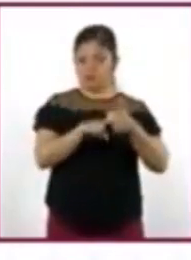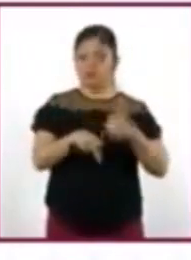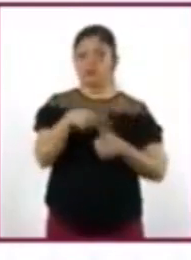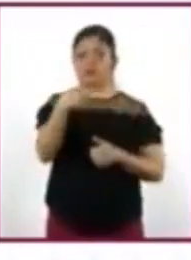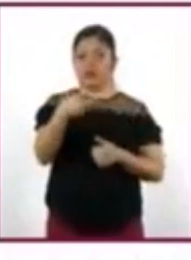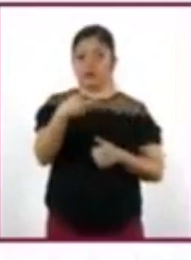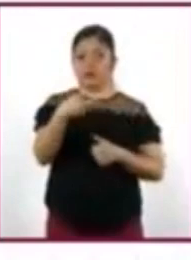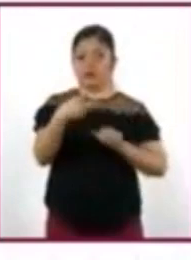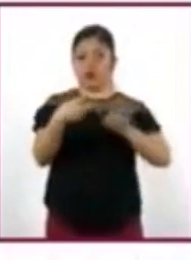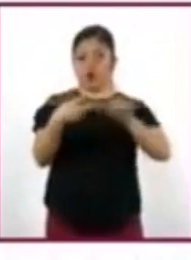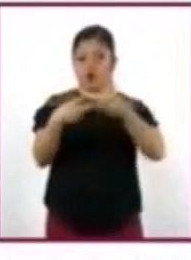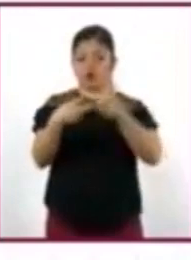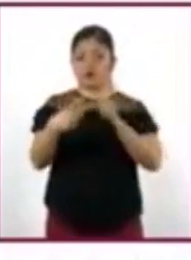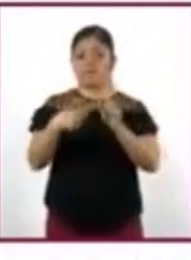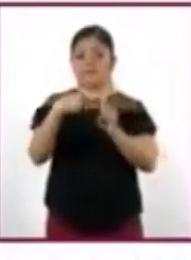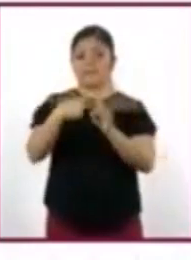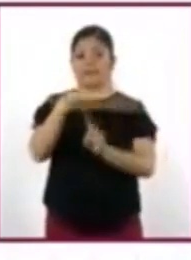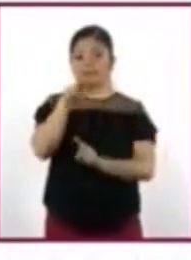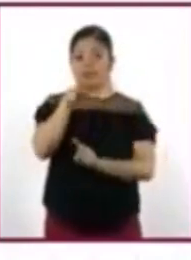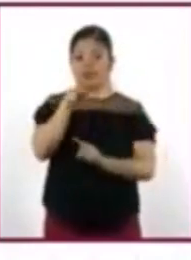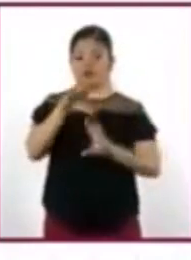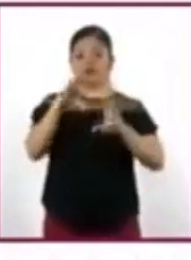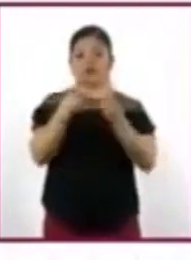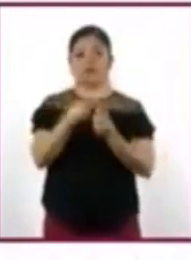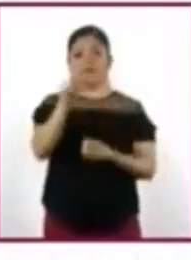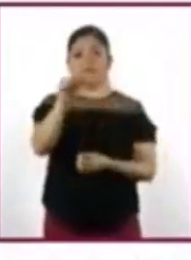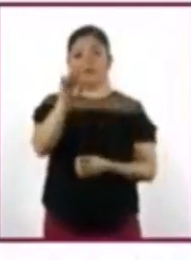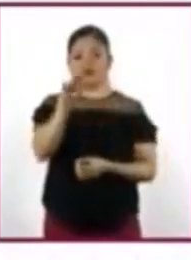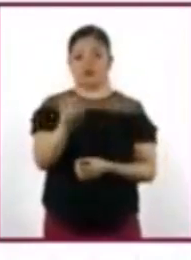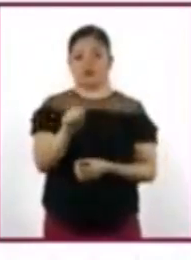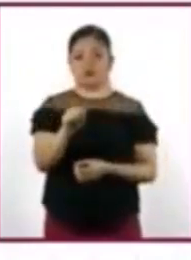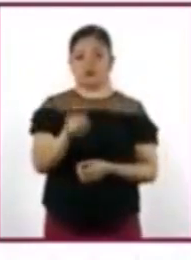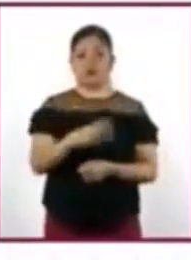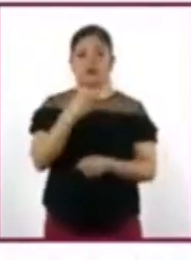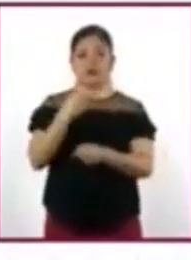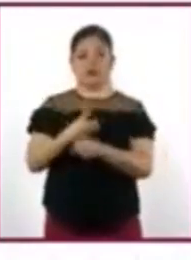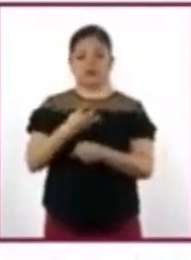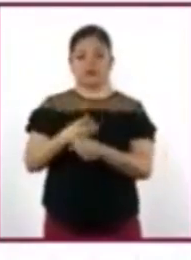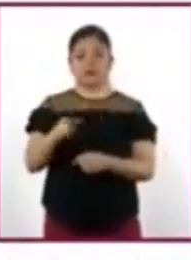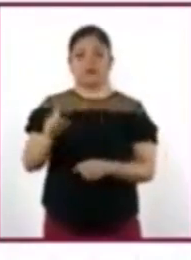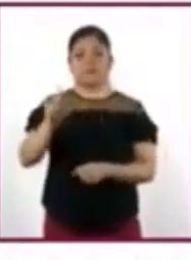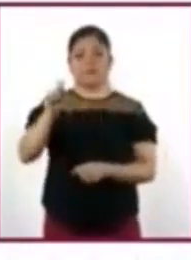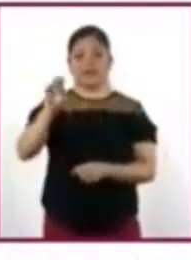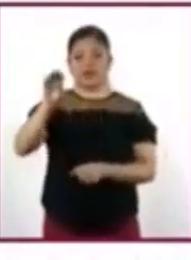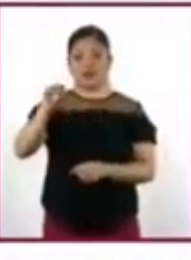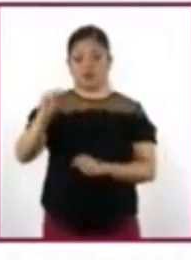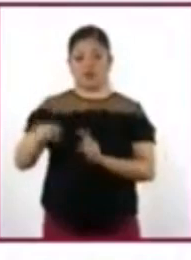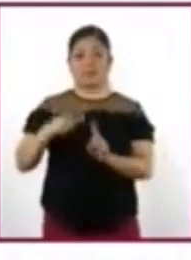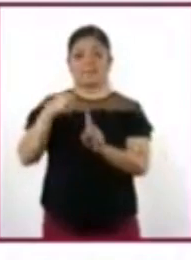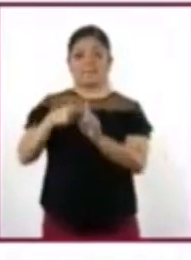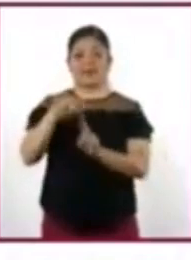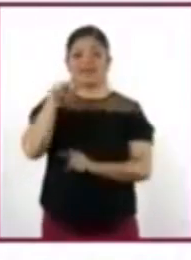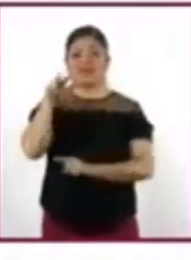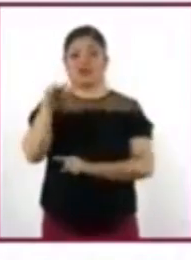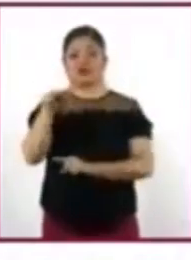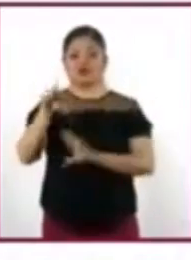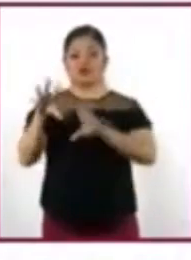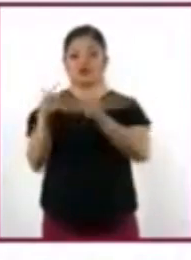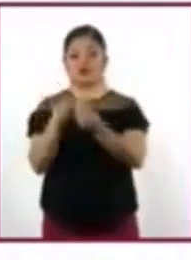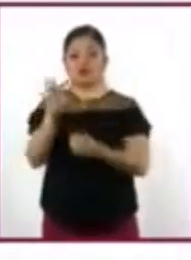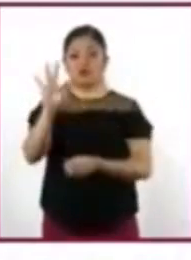segundo es 11 más 18, que es 29. El tercero es 29 más 18, que